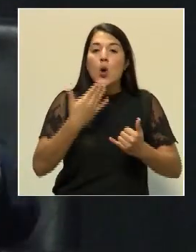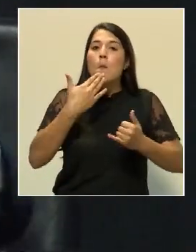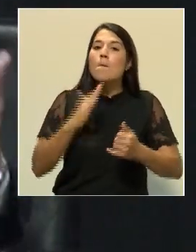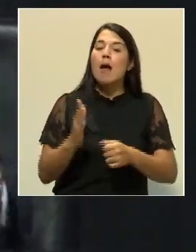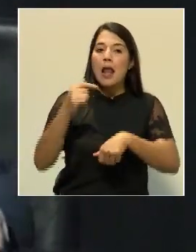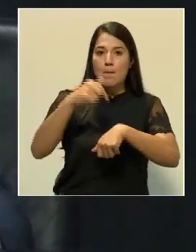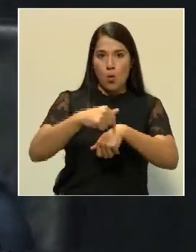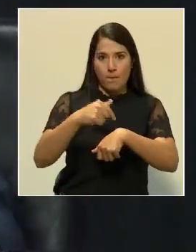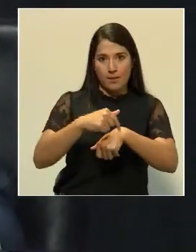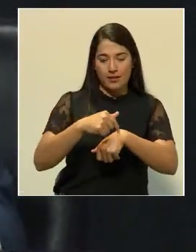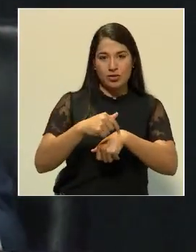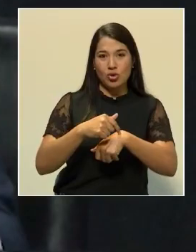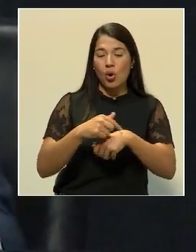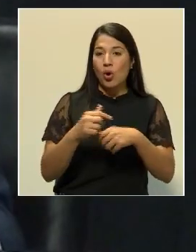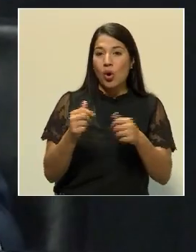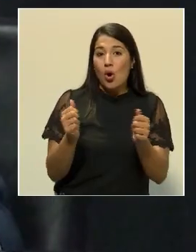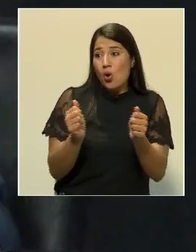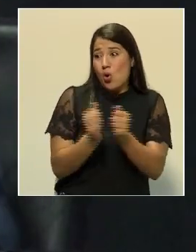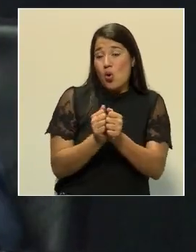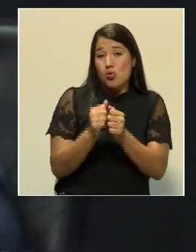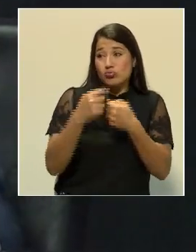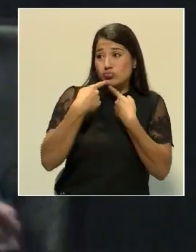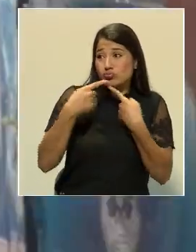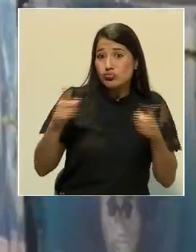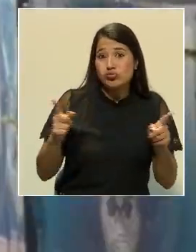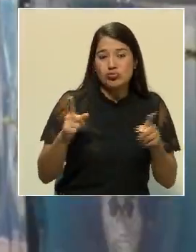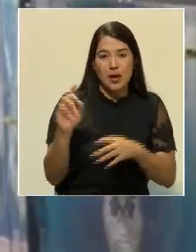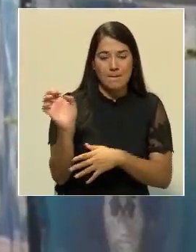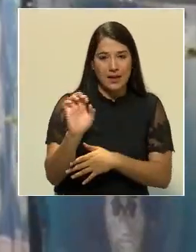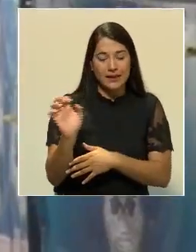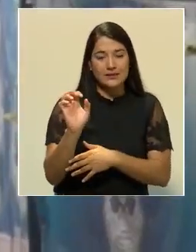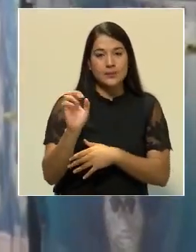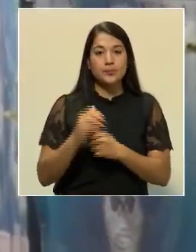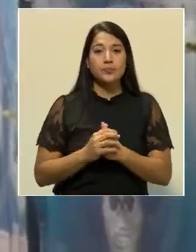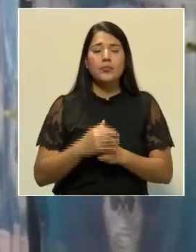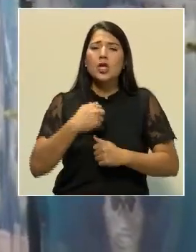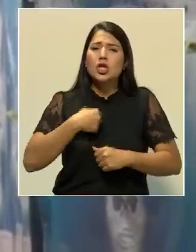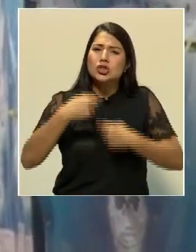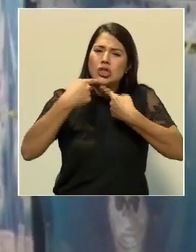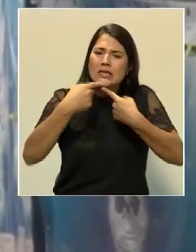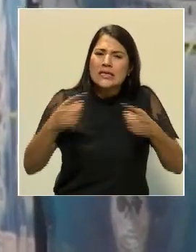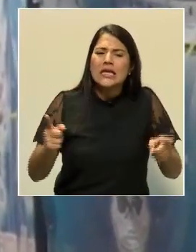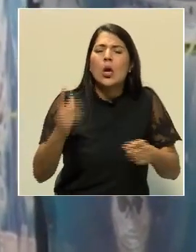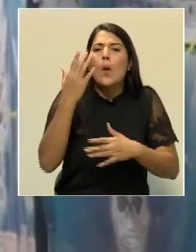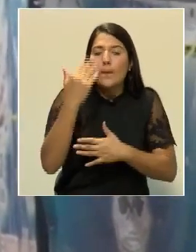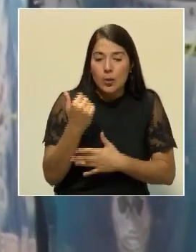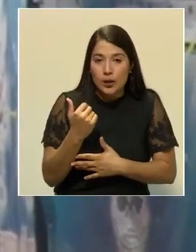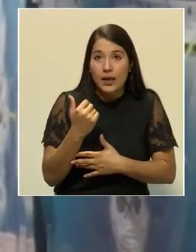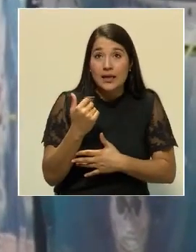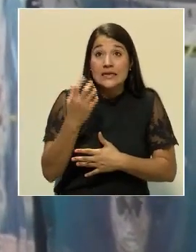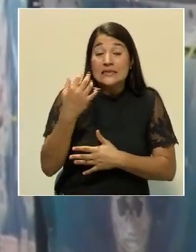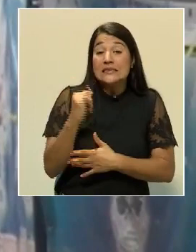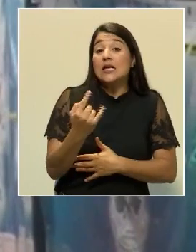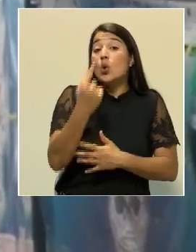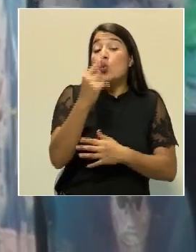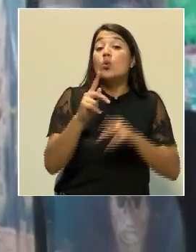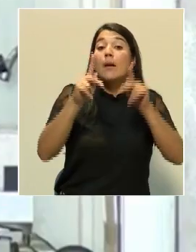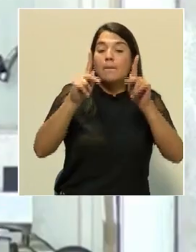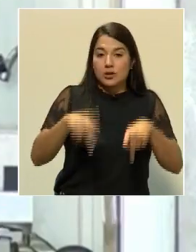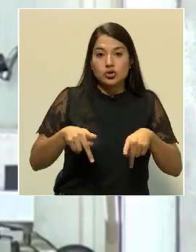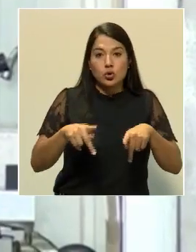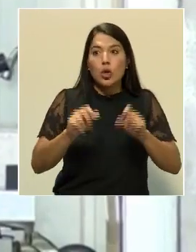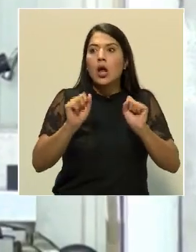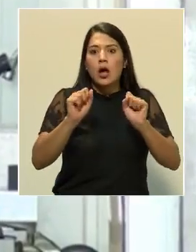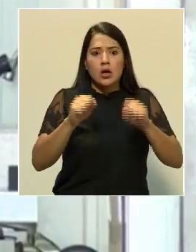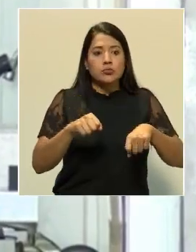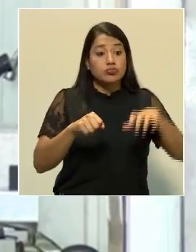este momento con las declaratorias de esas diferentes emergencias. Y eso se lo digo por cuanto el hecho de que alguien se pueda desplazar